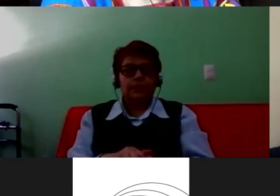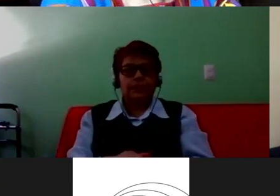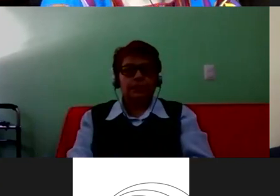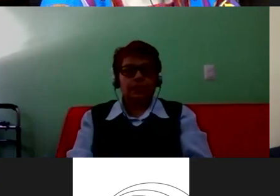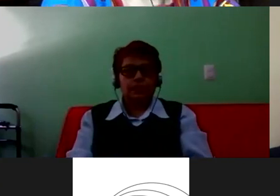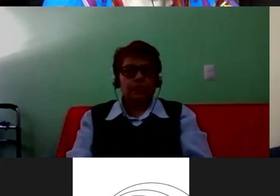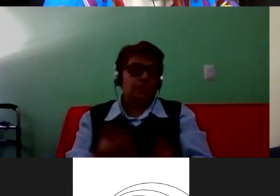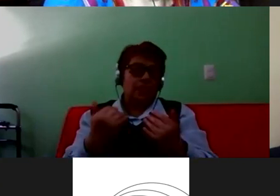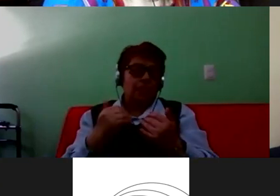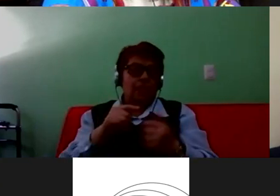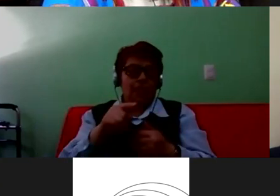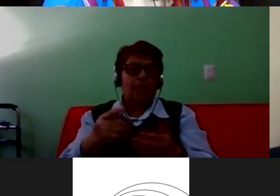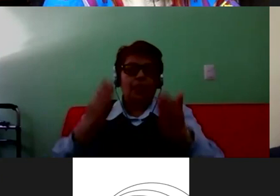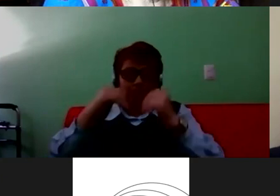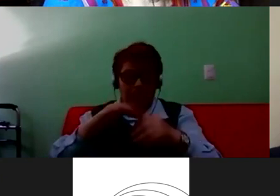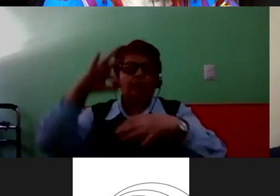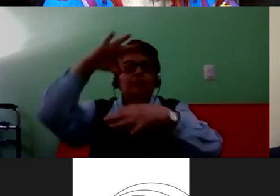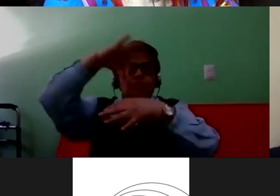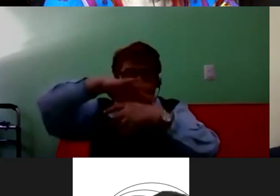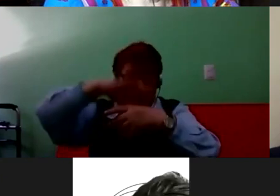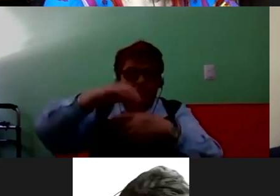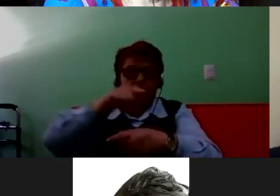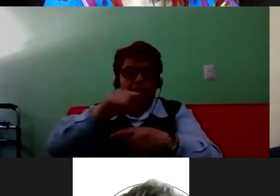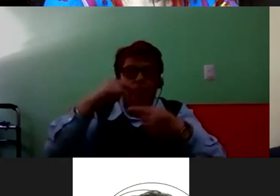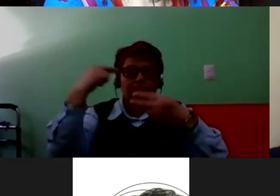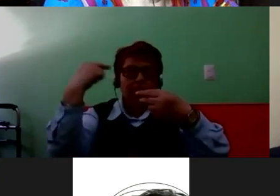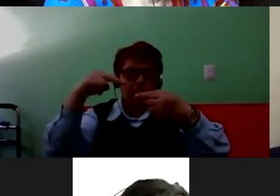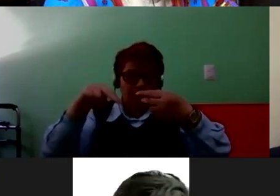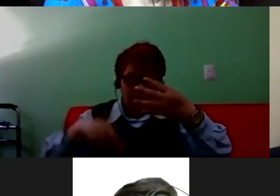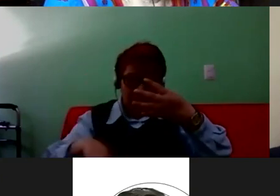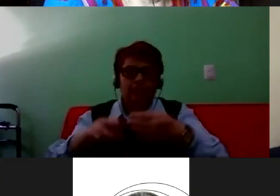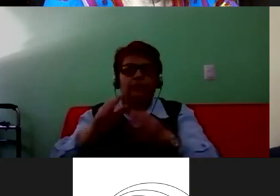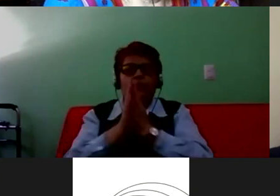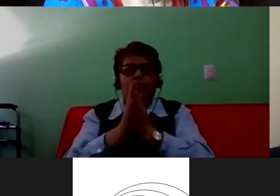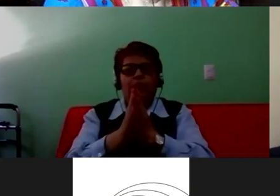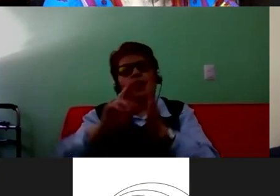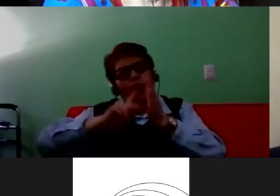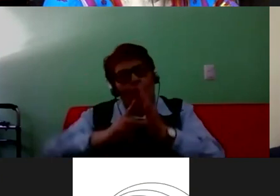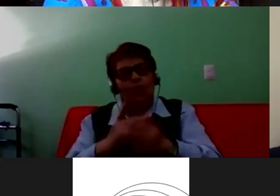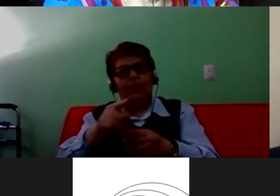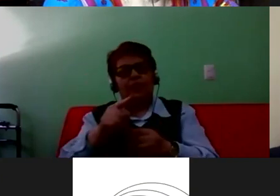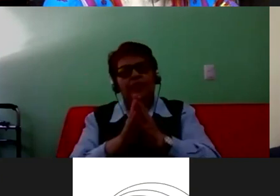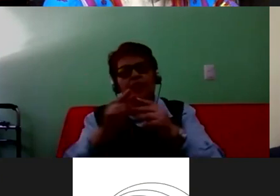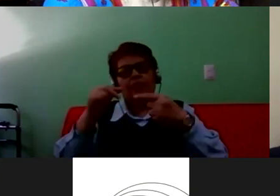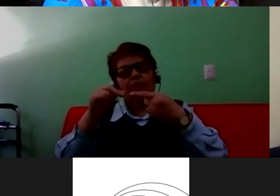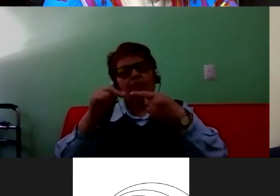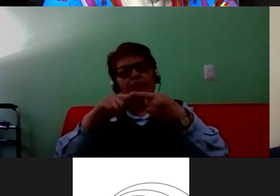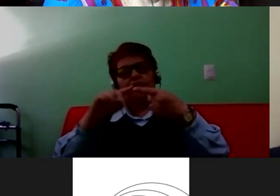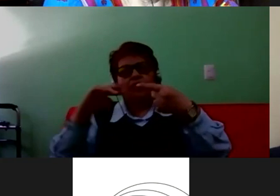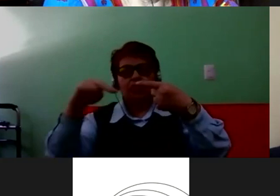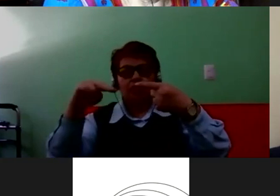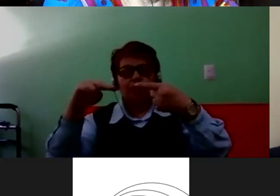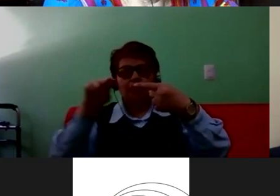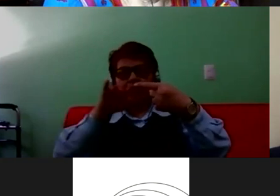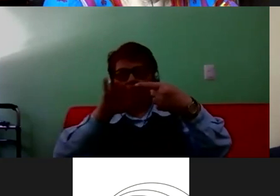Si no es así, procederemos a la votación correspondiente vía nominal, para lo que solicito nuevamente mencionen su nombre,